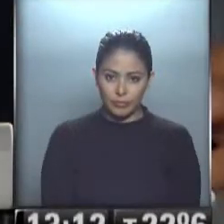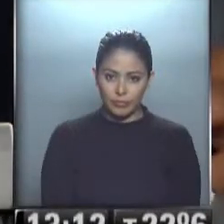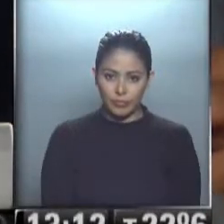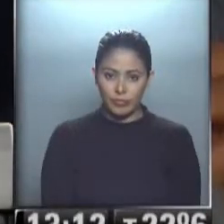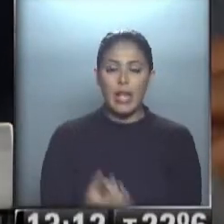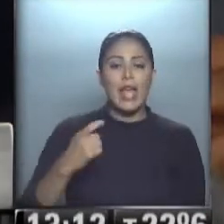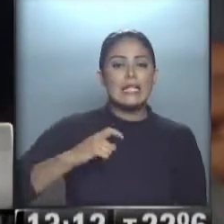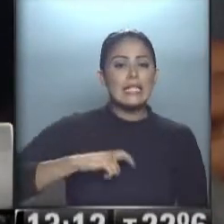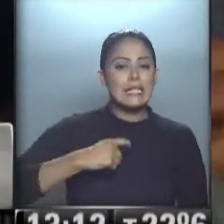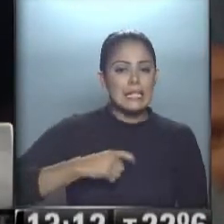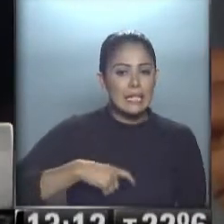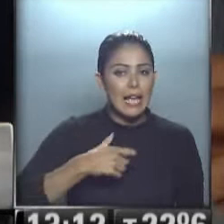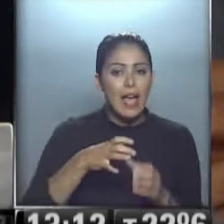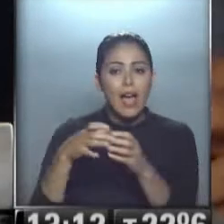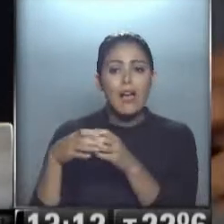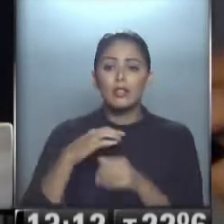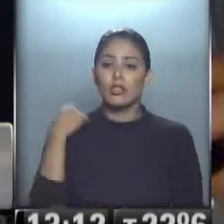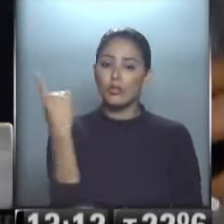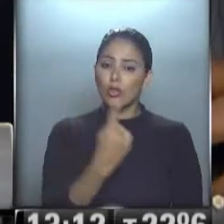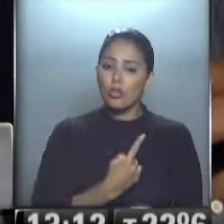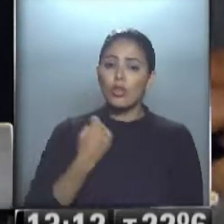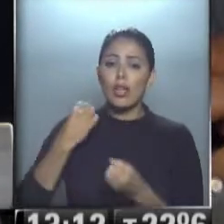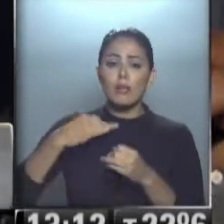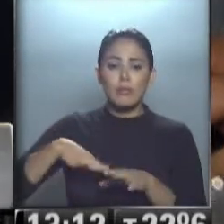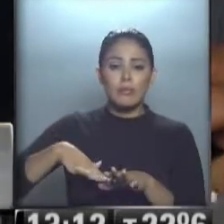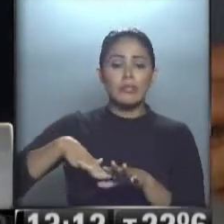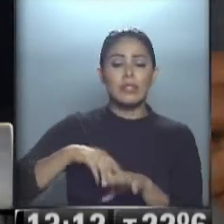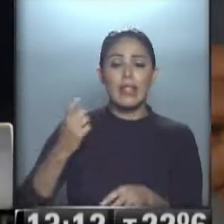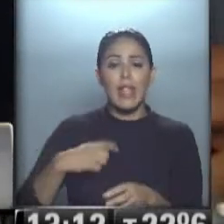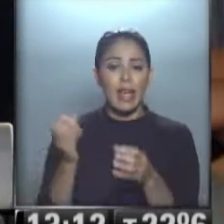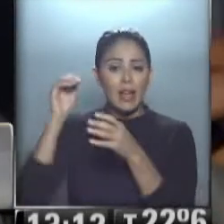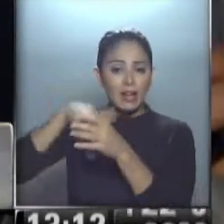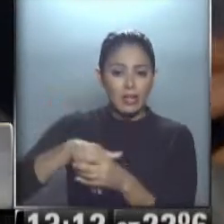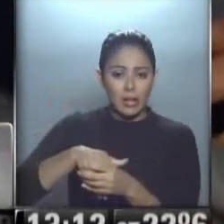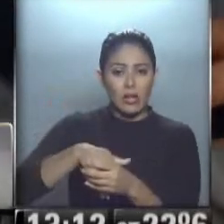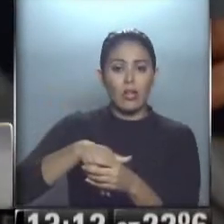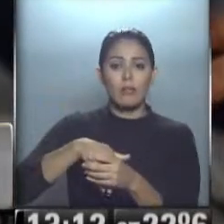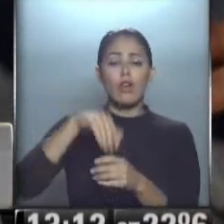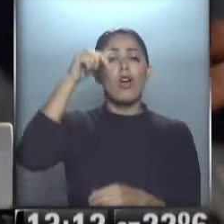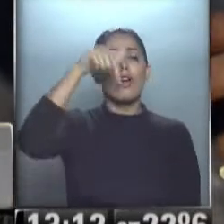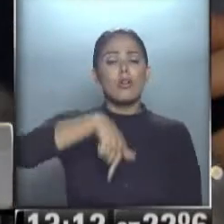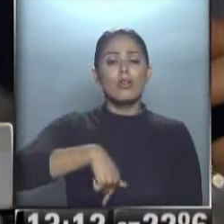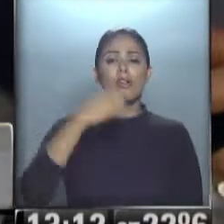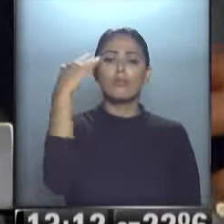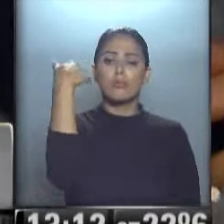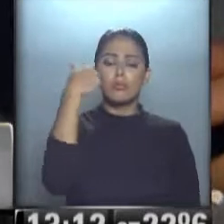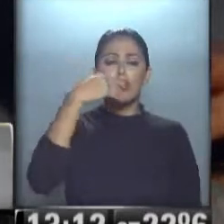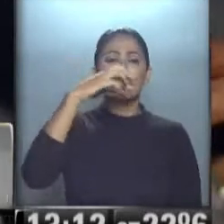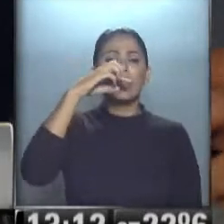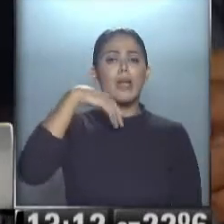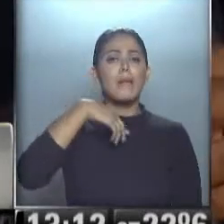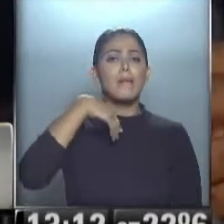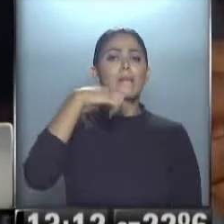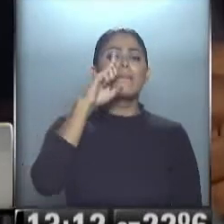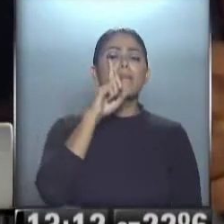sindicatos que llevamos adelante estamos en el frente gremial frente un congreso a la verdad mirta petrocini hoy